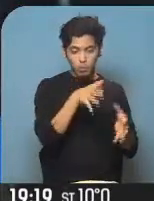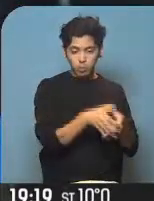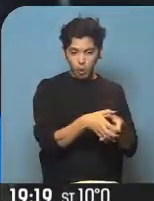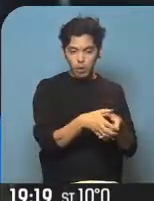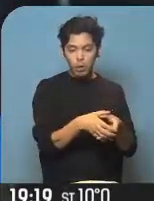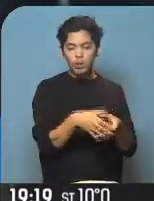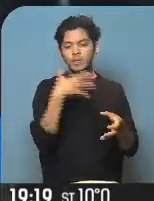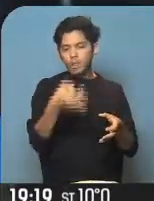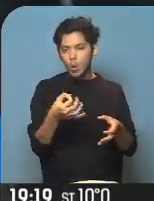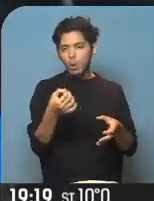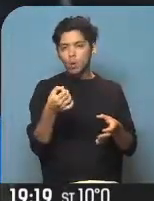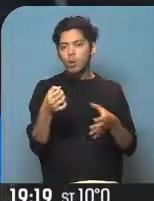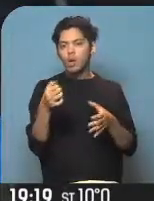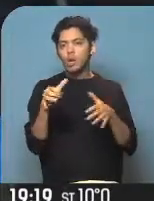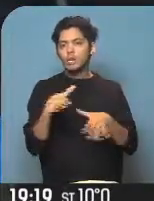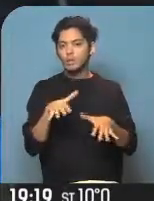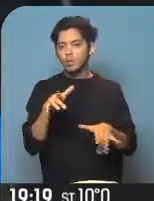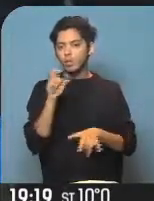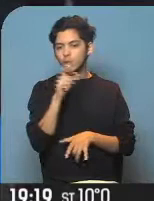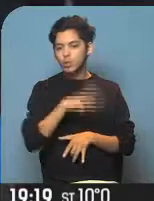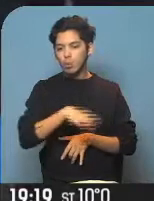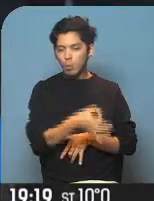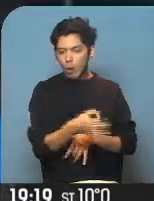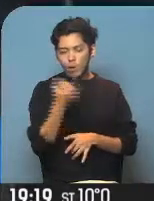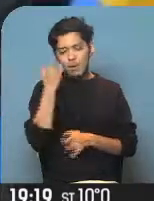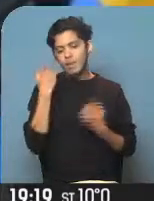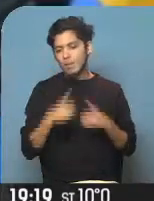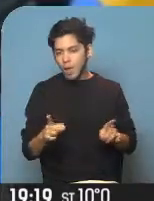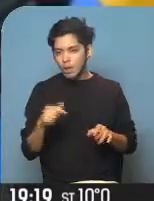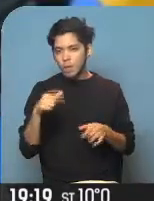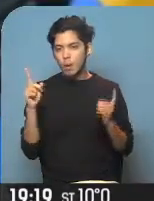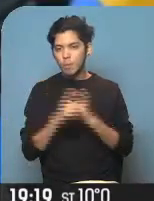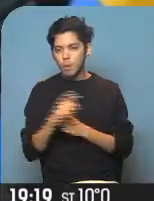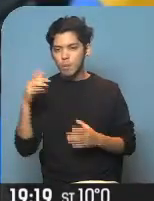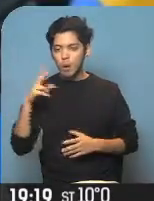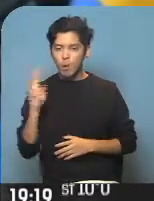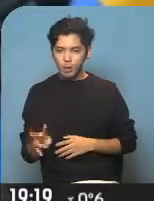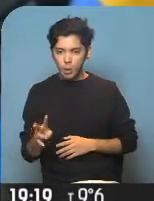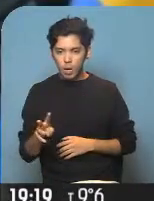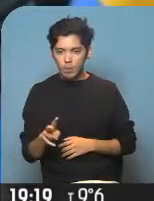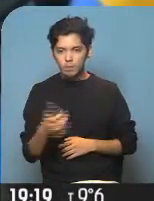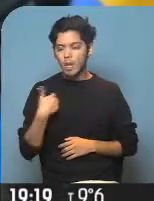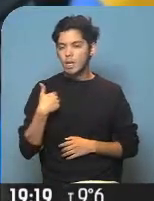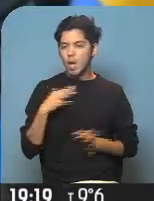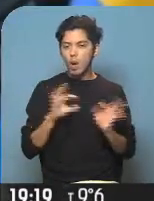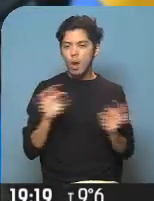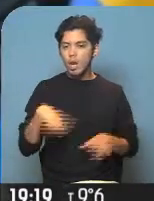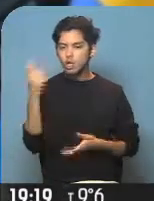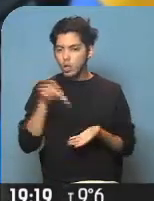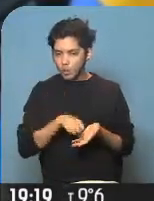sería mucho más favorable. Pero es que no, el problema es Venezuela. La Argentina, al igual que otros